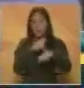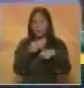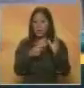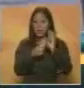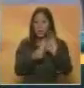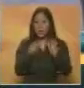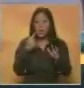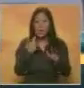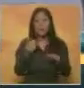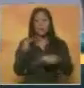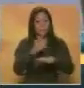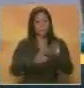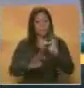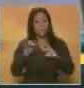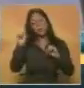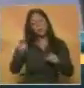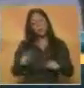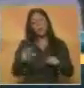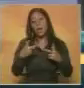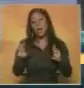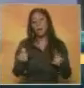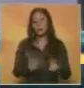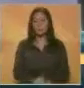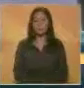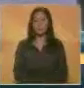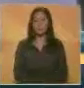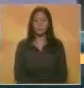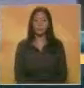establecer qué es apto y qué no.